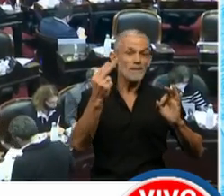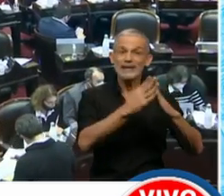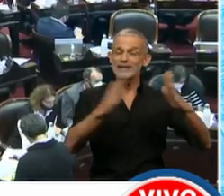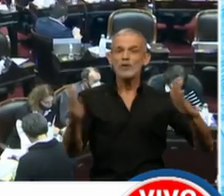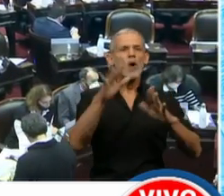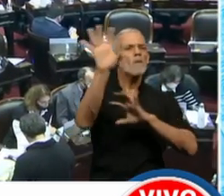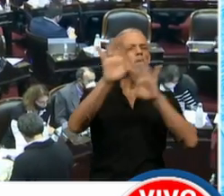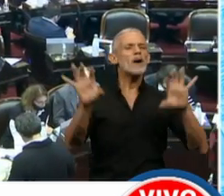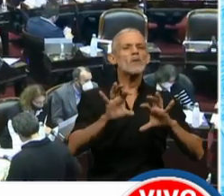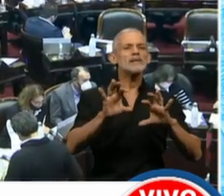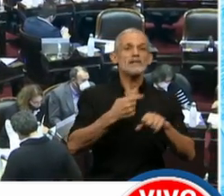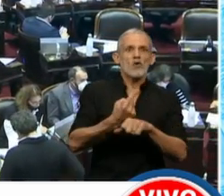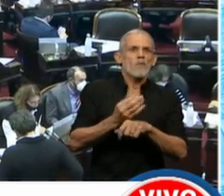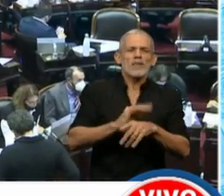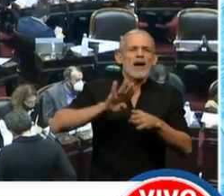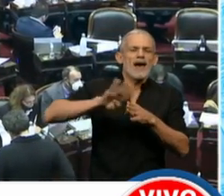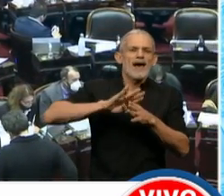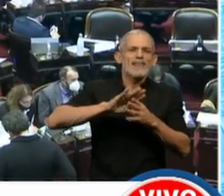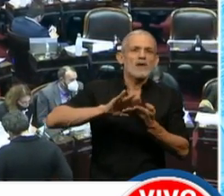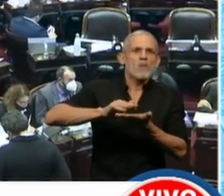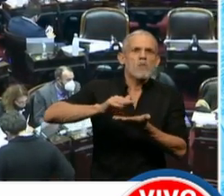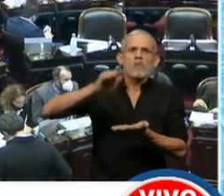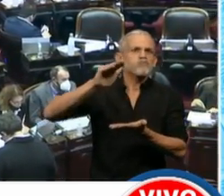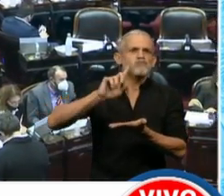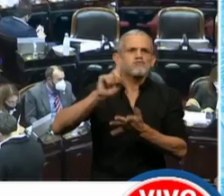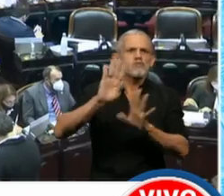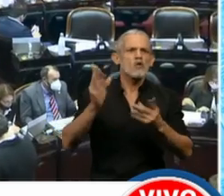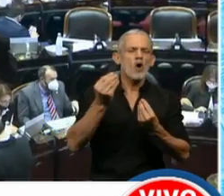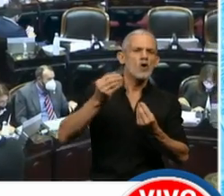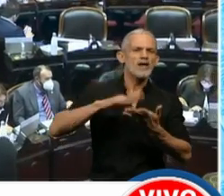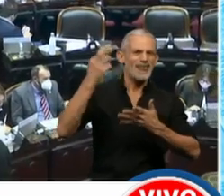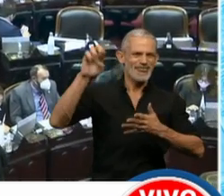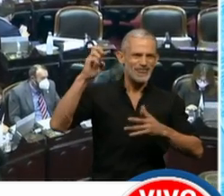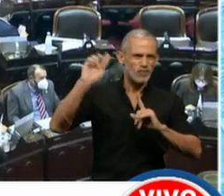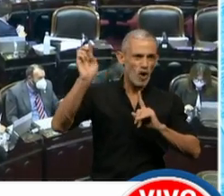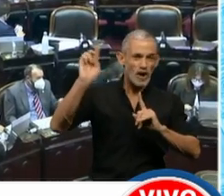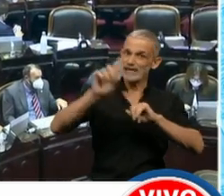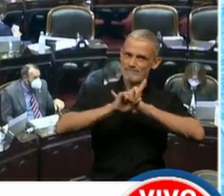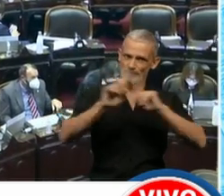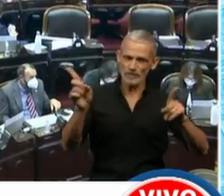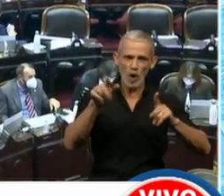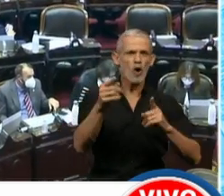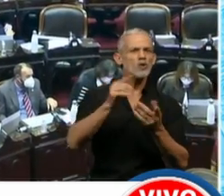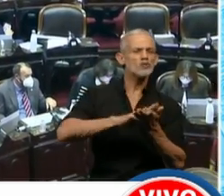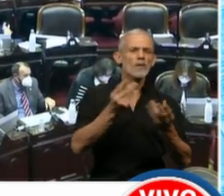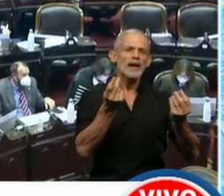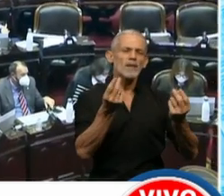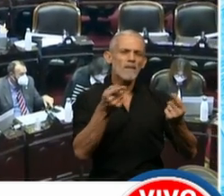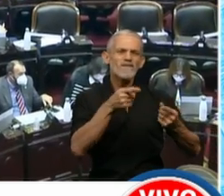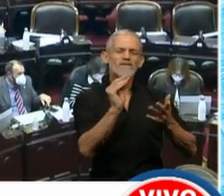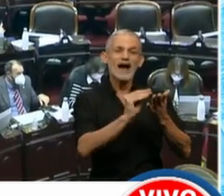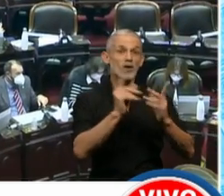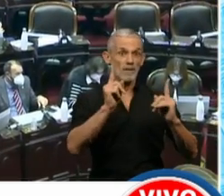provincias no podrán incrementar el stock de deuda denominada en moneda extranjera respecto a los valores registrados